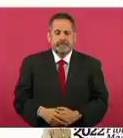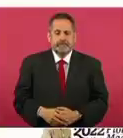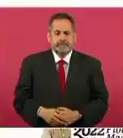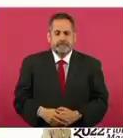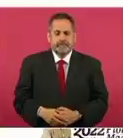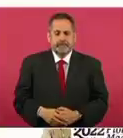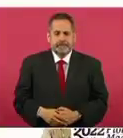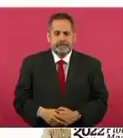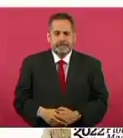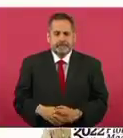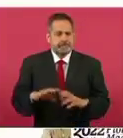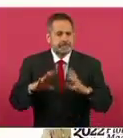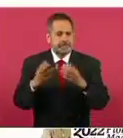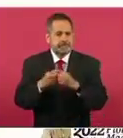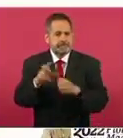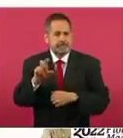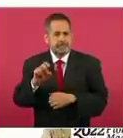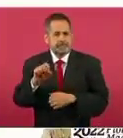son